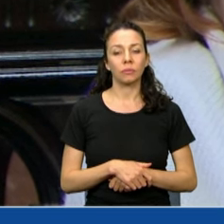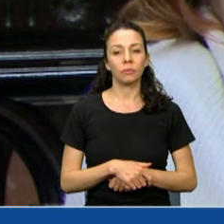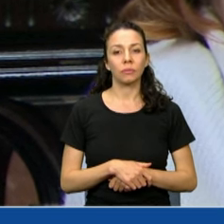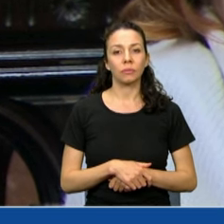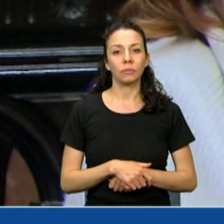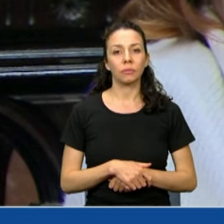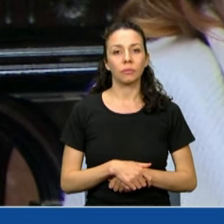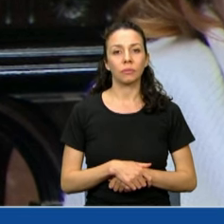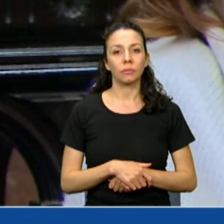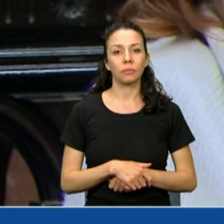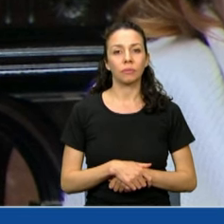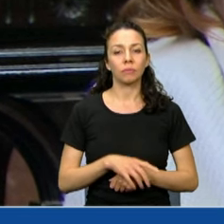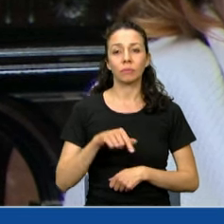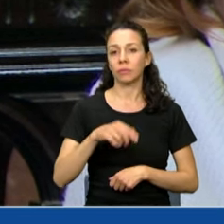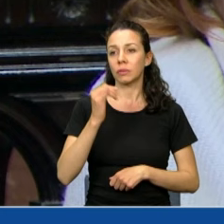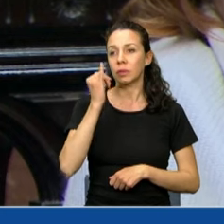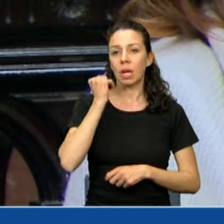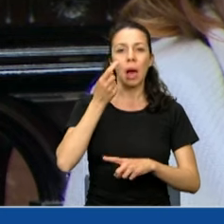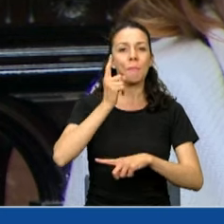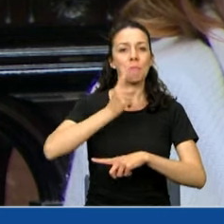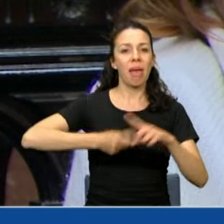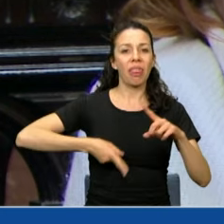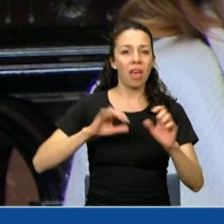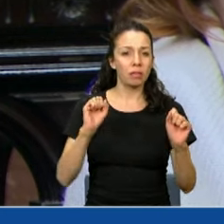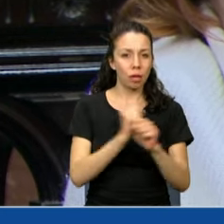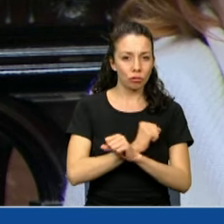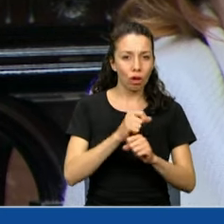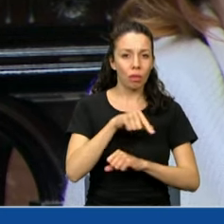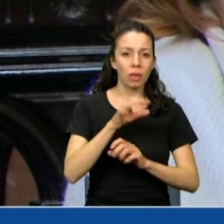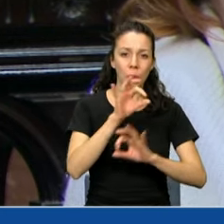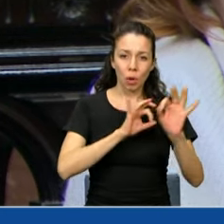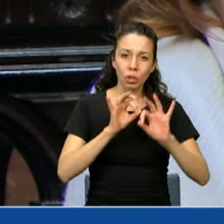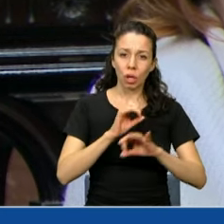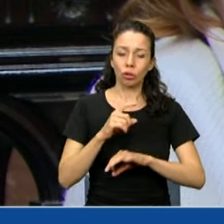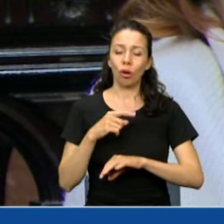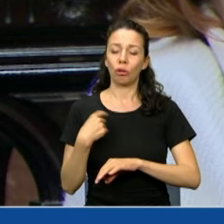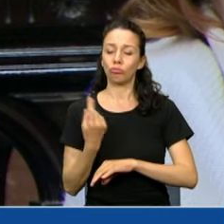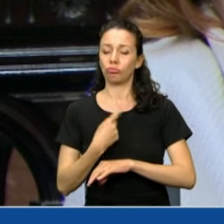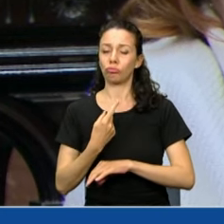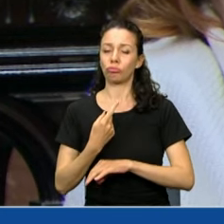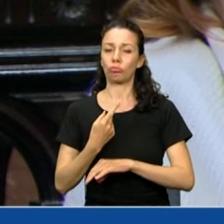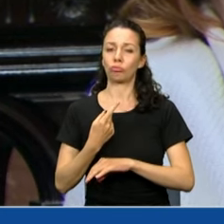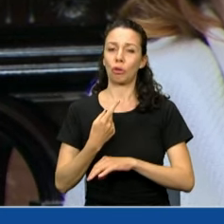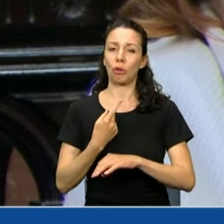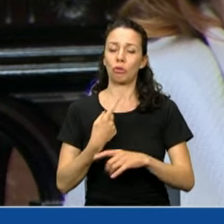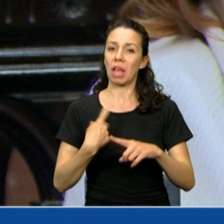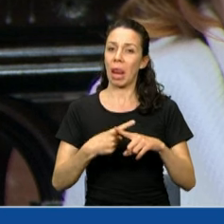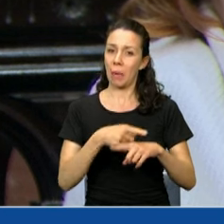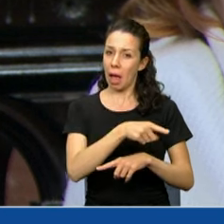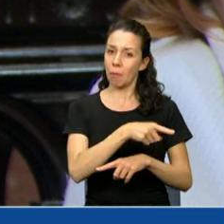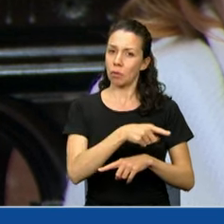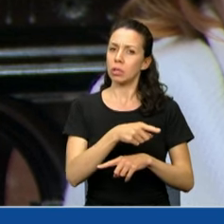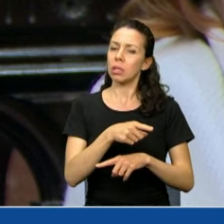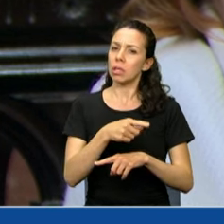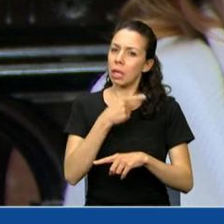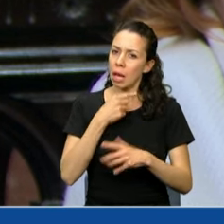la la sanción la media sanción de este proyecto vamos a acompañar como diputados de la de la provincia